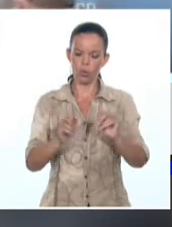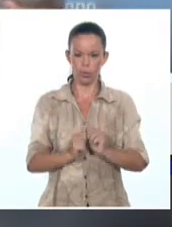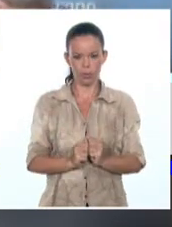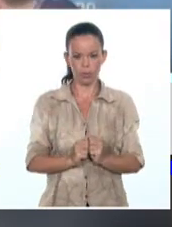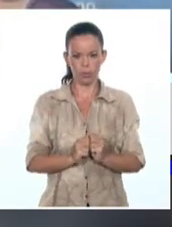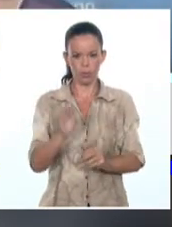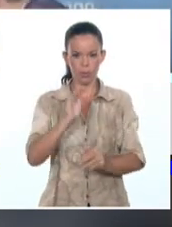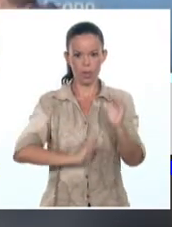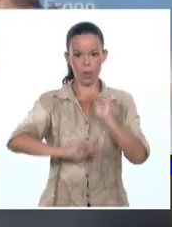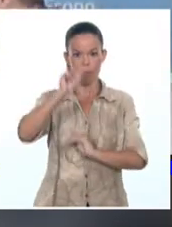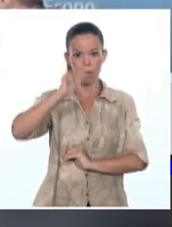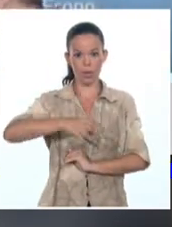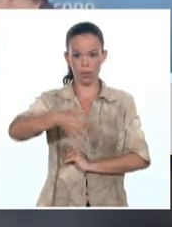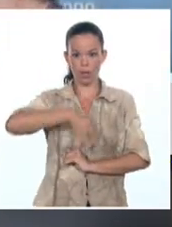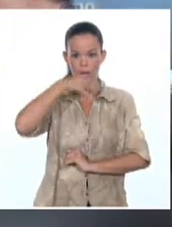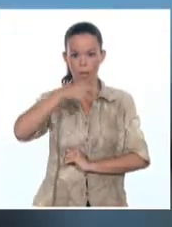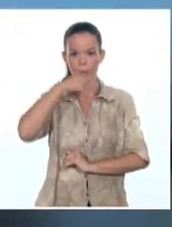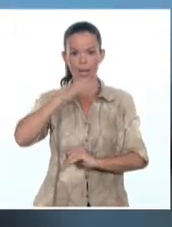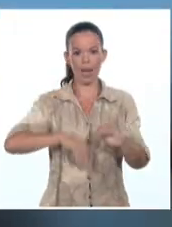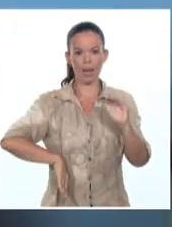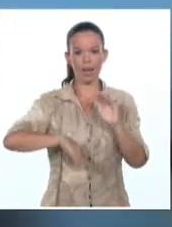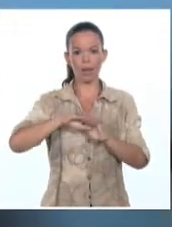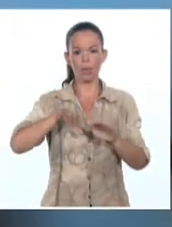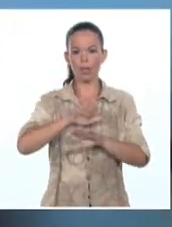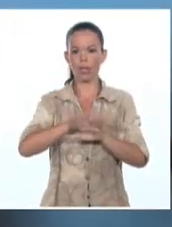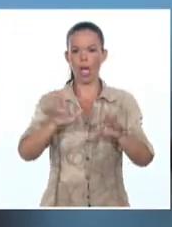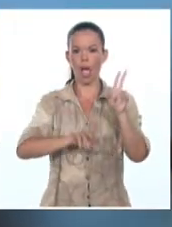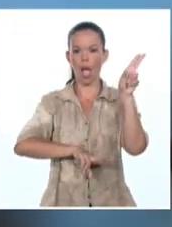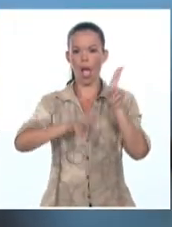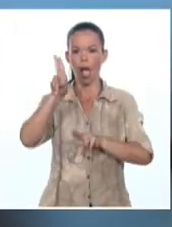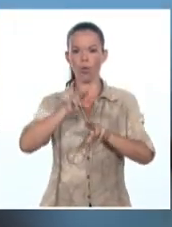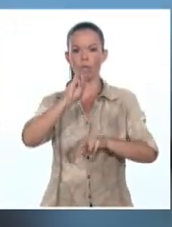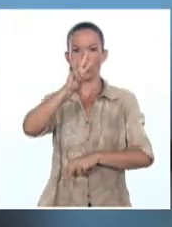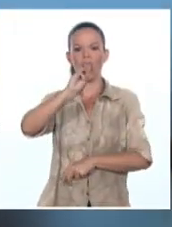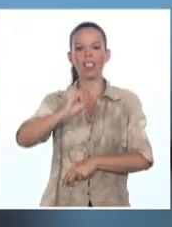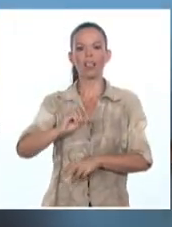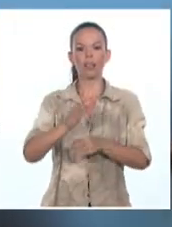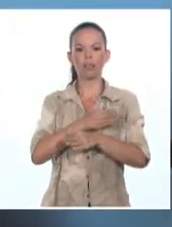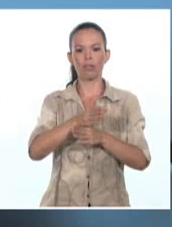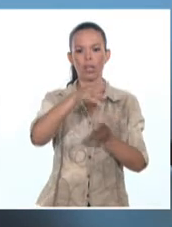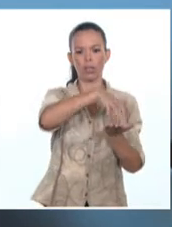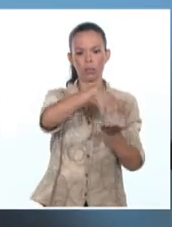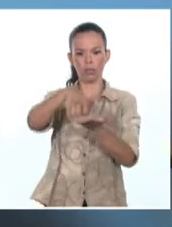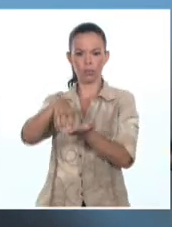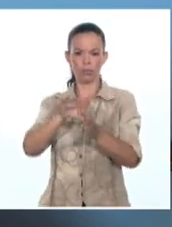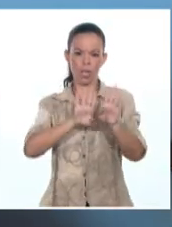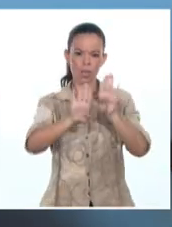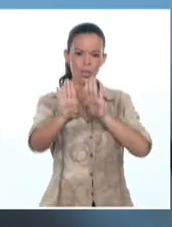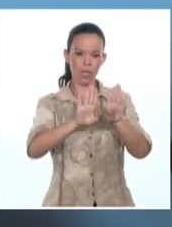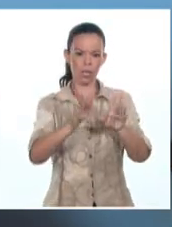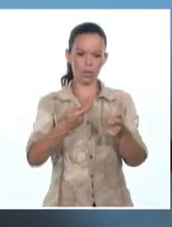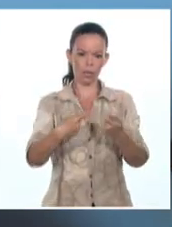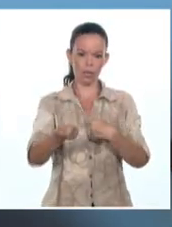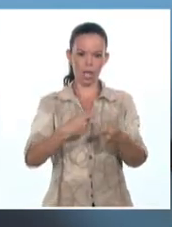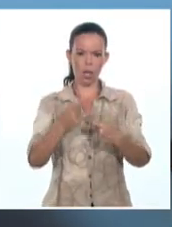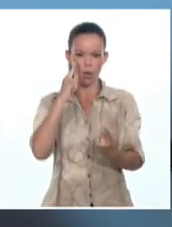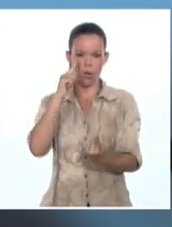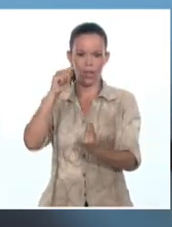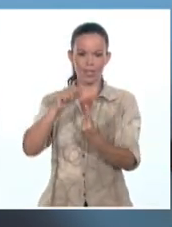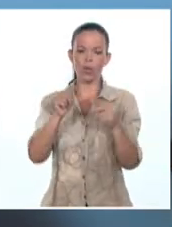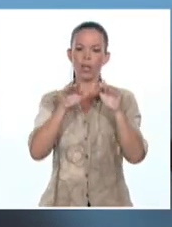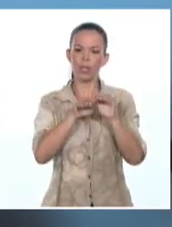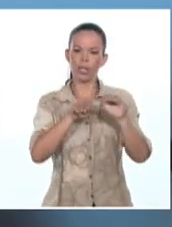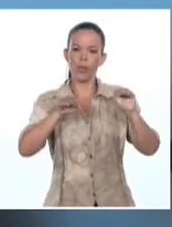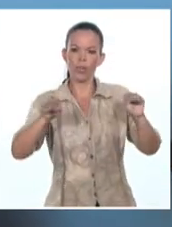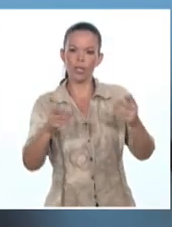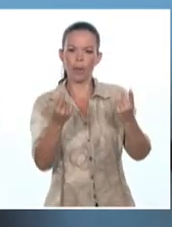que el límite se ha acordado con más de 30 cadenas de supermercados, con el objetivo de estabilizar los precios hasta las